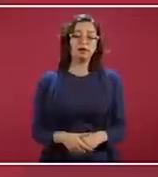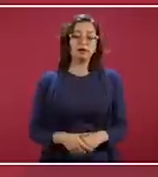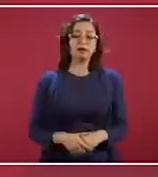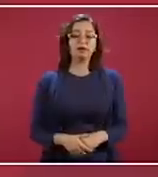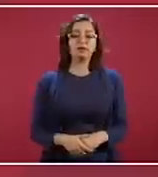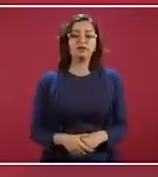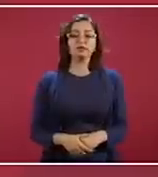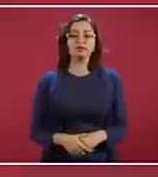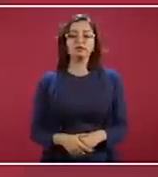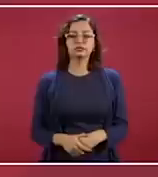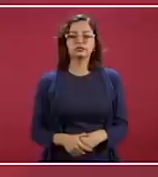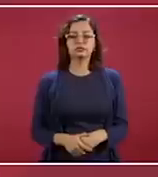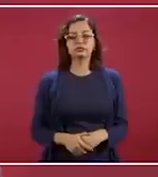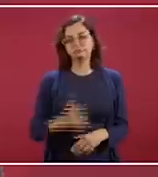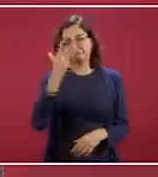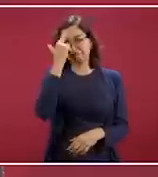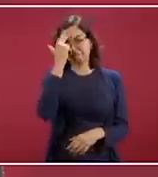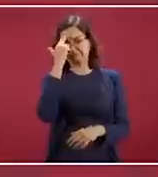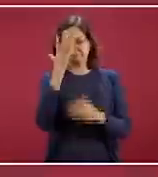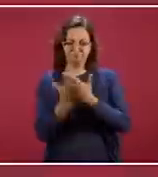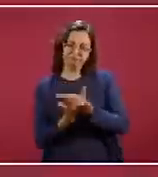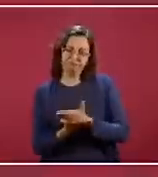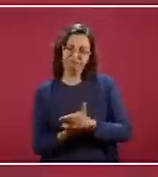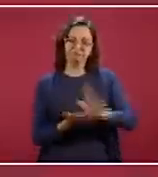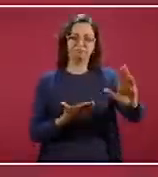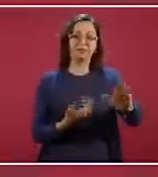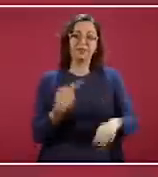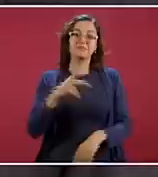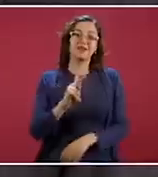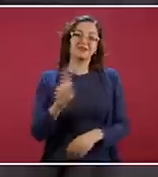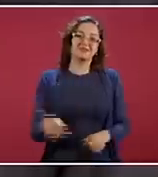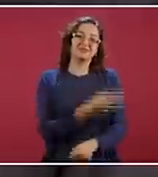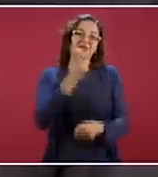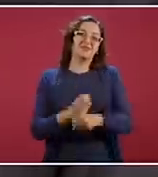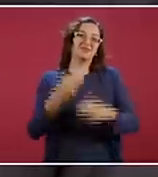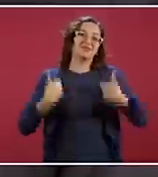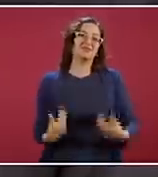se hace a un lado a don Porfirio, pero se queda doña Porfiria.